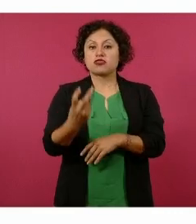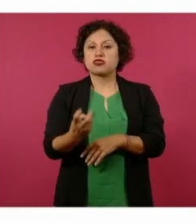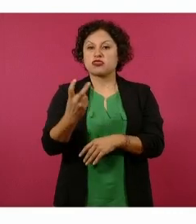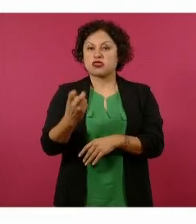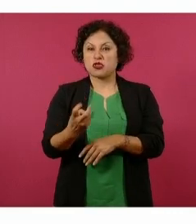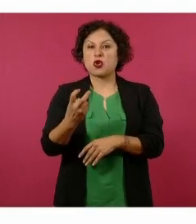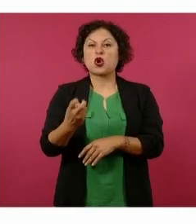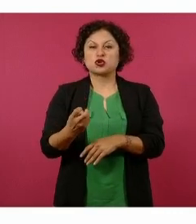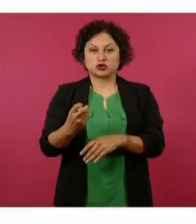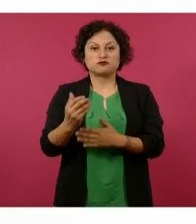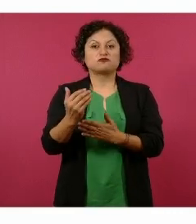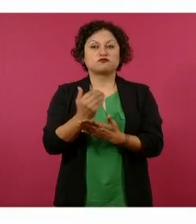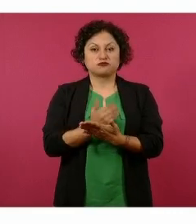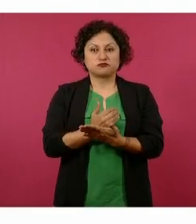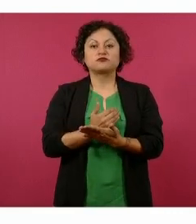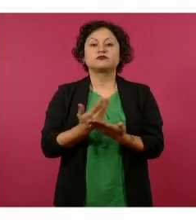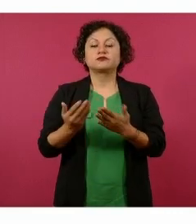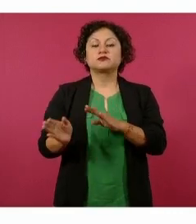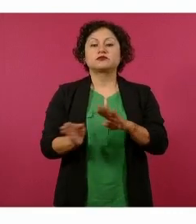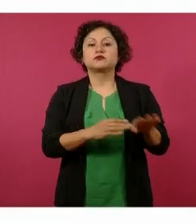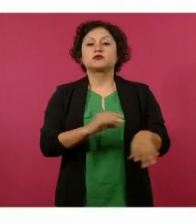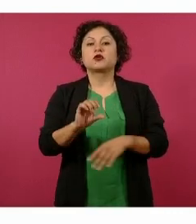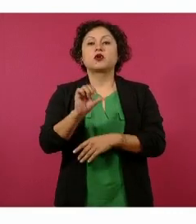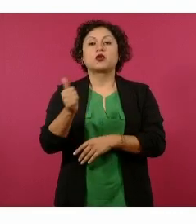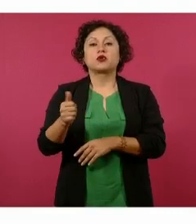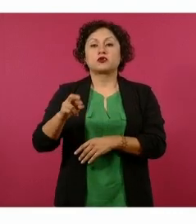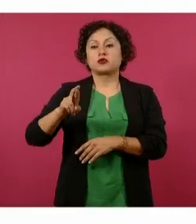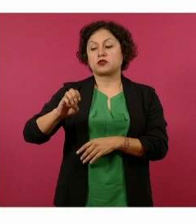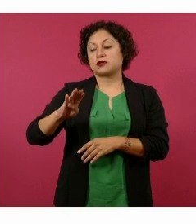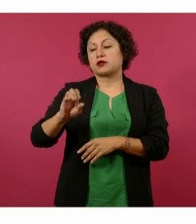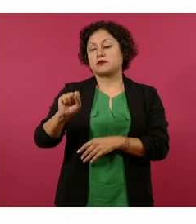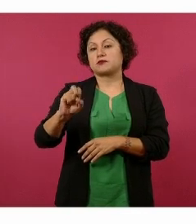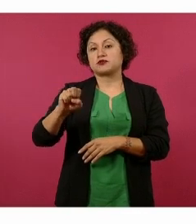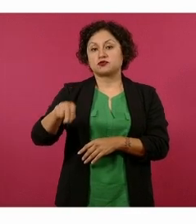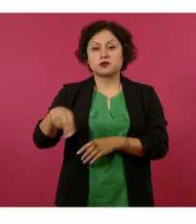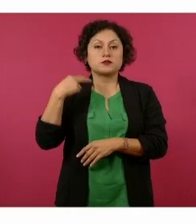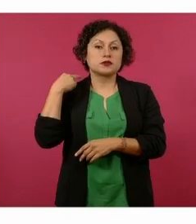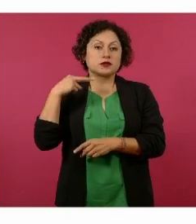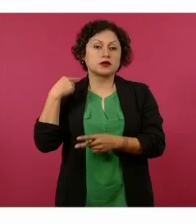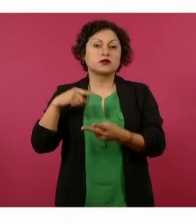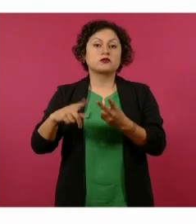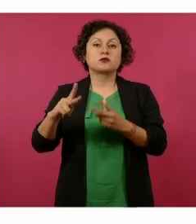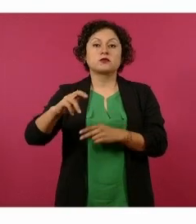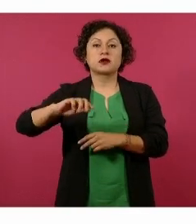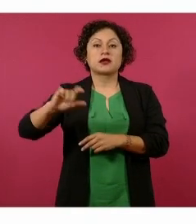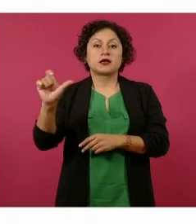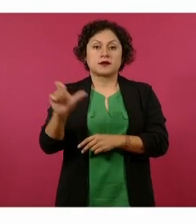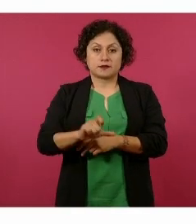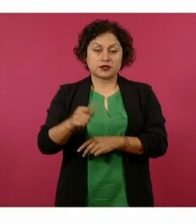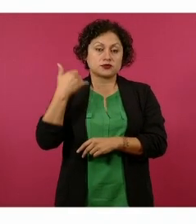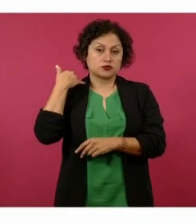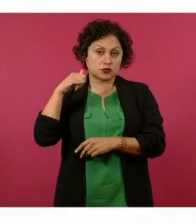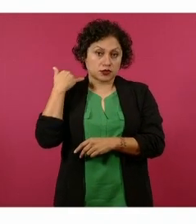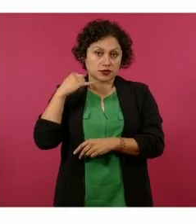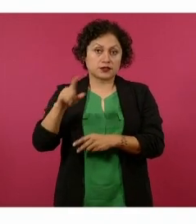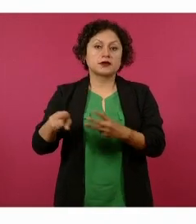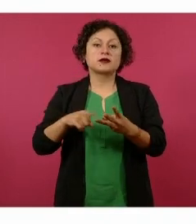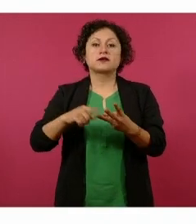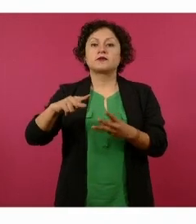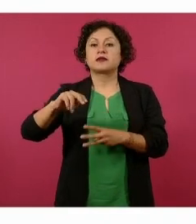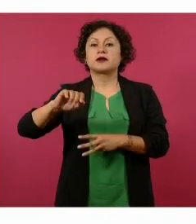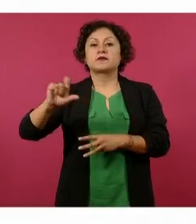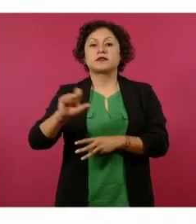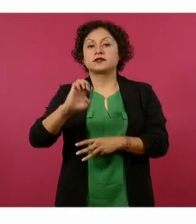hemos referido. Casos similares también tenemos Repsol en Veracruz, Pemex en Yucatán, en Humán también, Pemex en